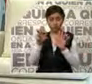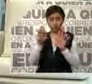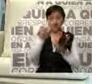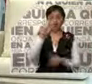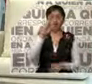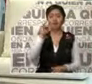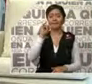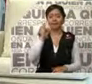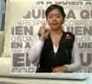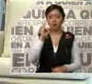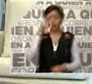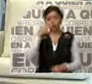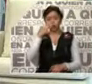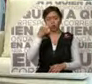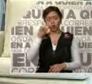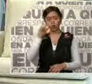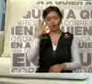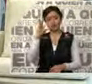01800-IFAE